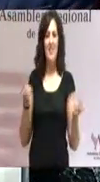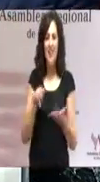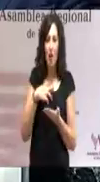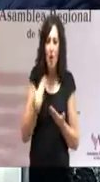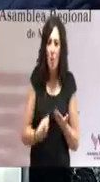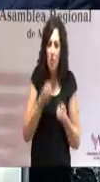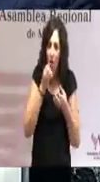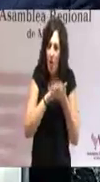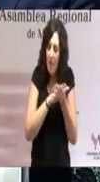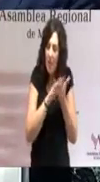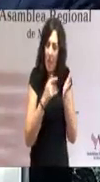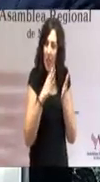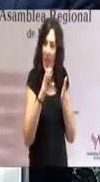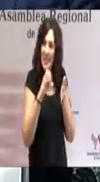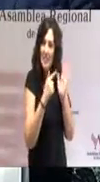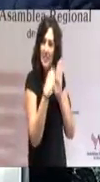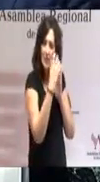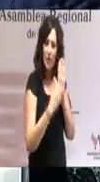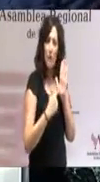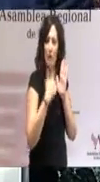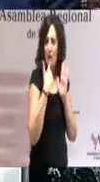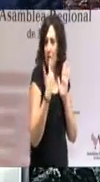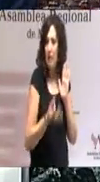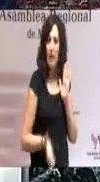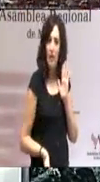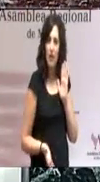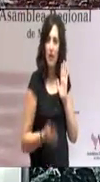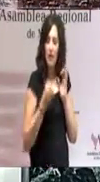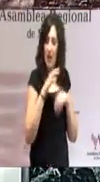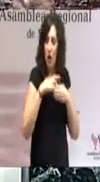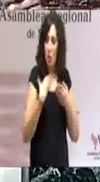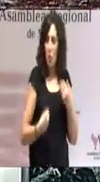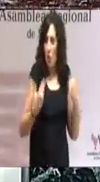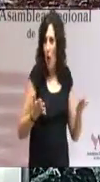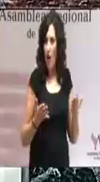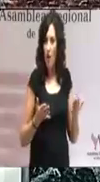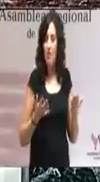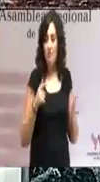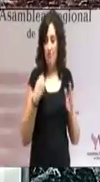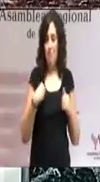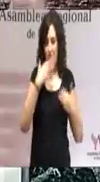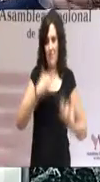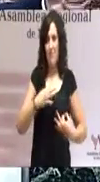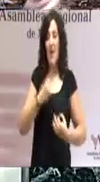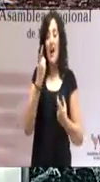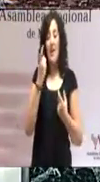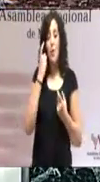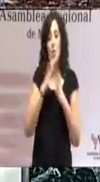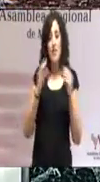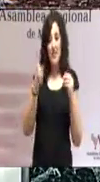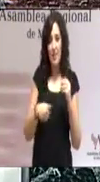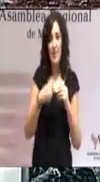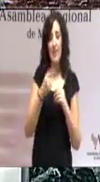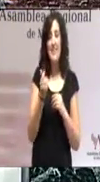refiere el CES? Cabría preguntarse. Mire, le voy a dar dos apuntes más sobre los alumnos universitarios. Se han congelado las tasas y